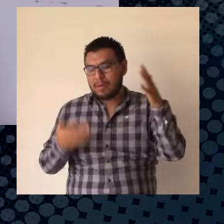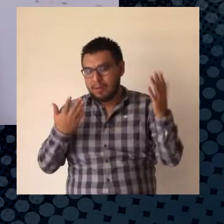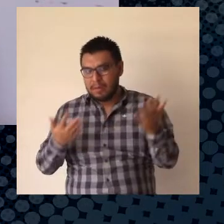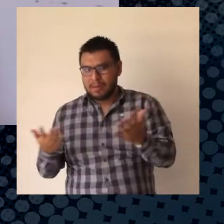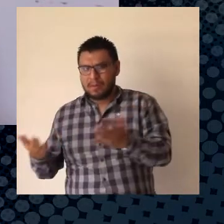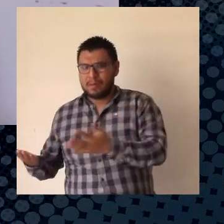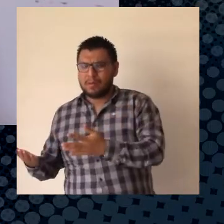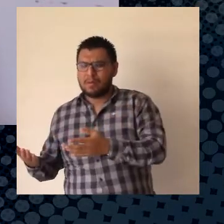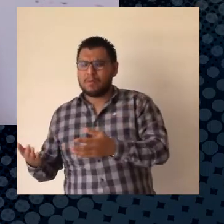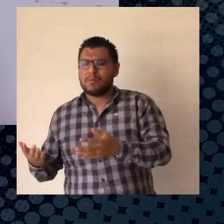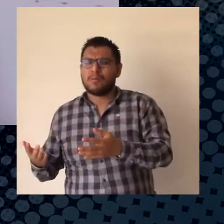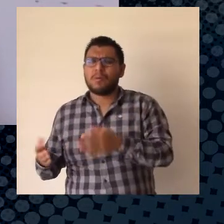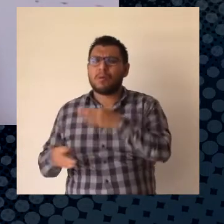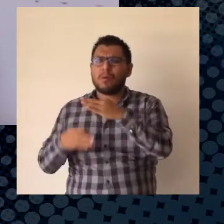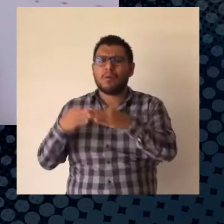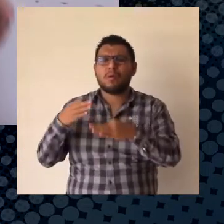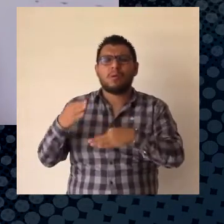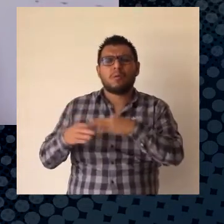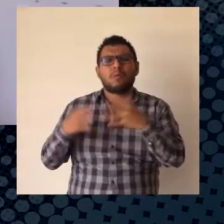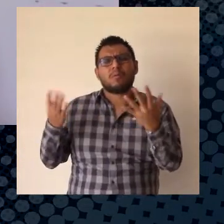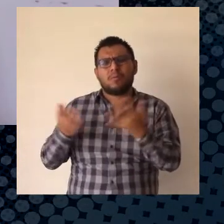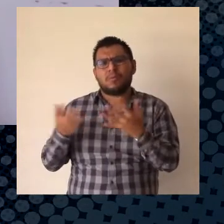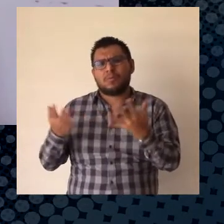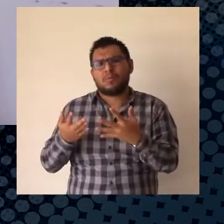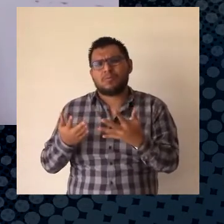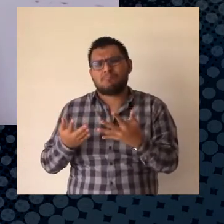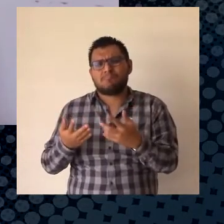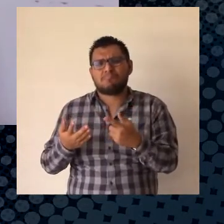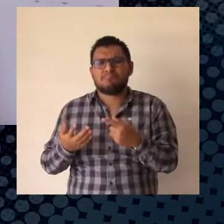ofició y arregló todo, ofrecieron un pequeño